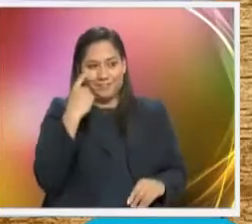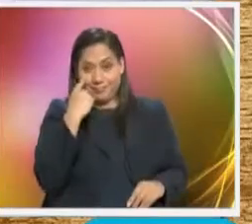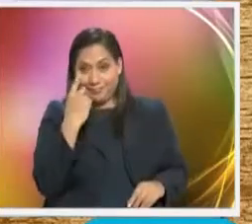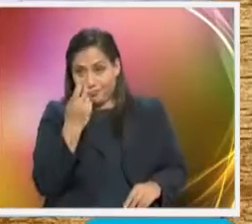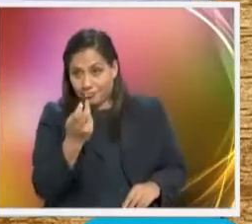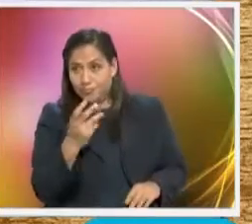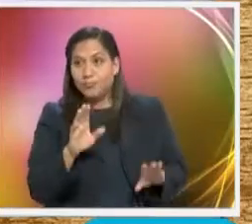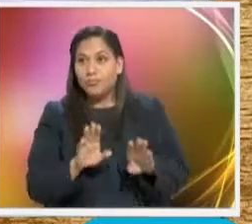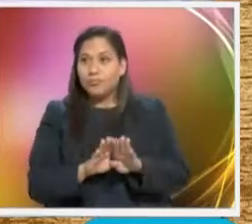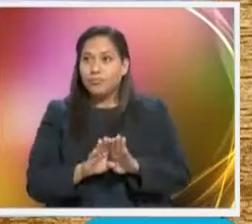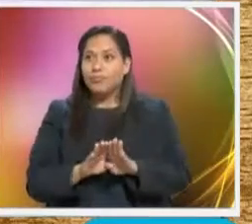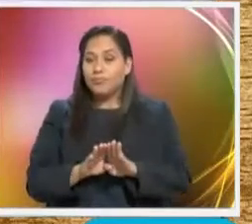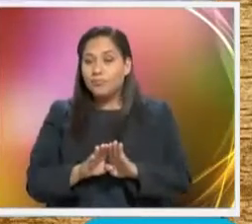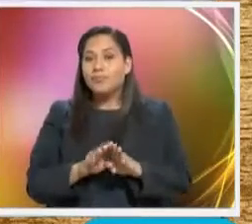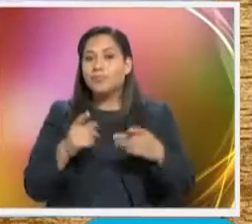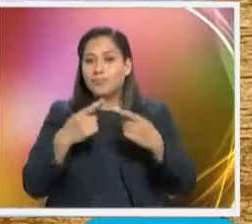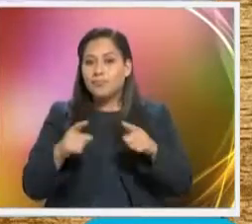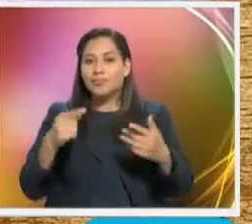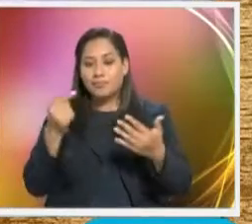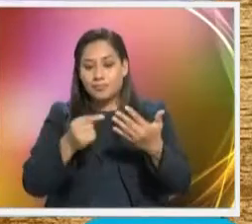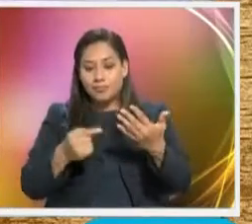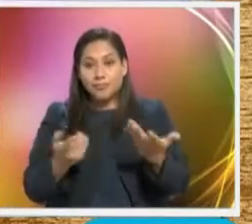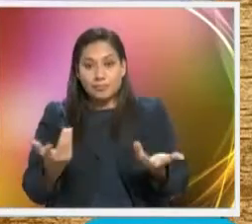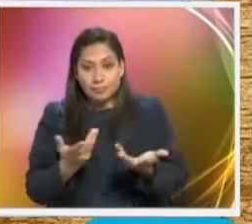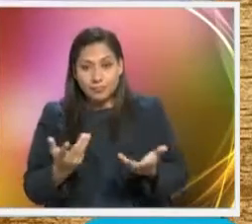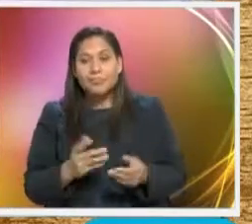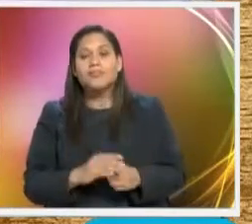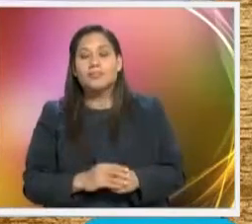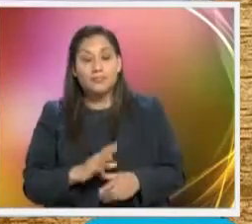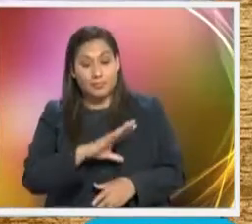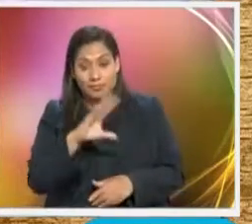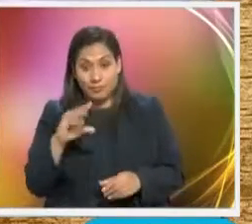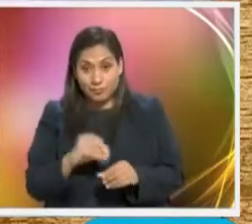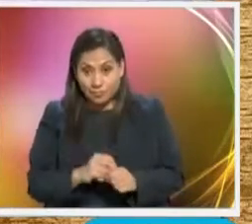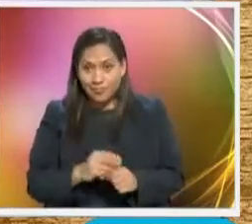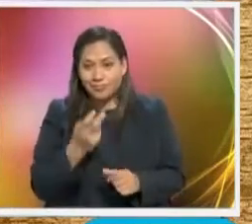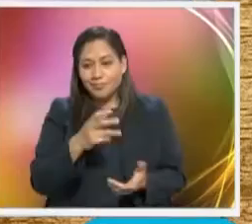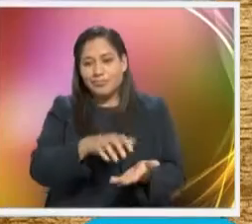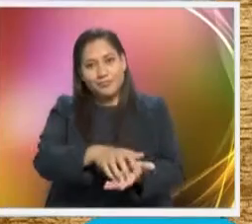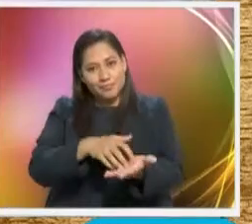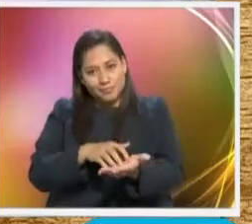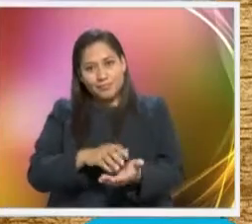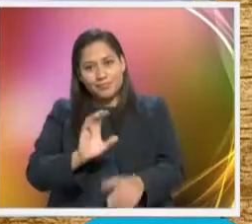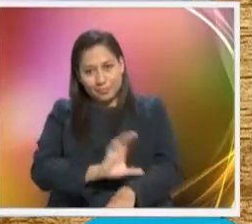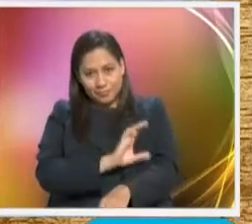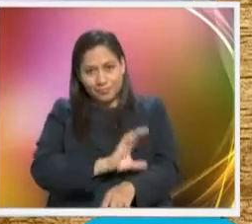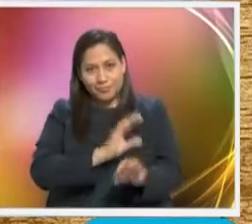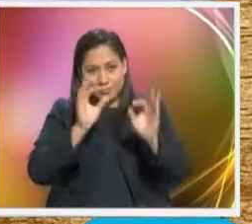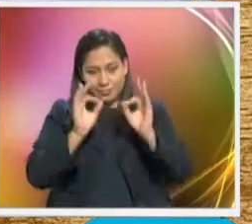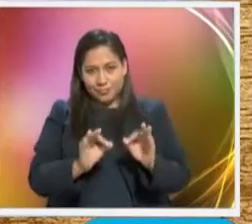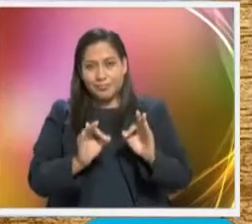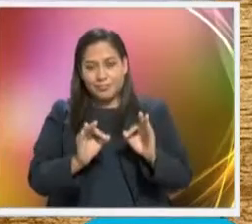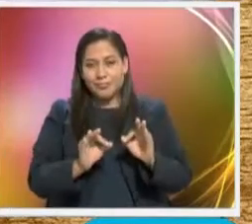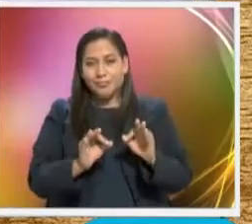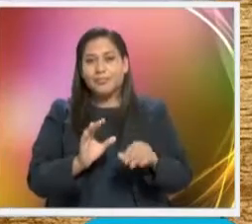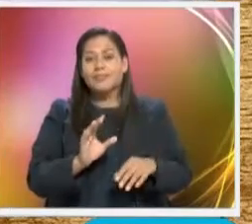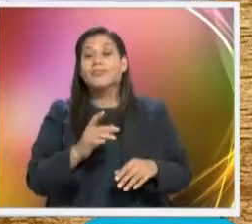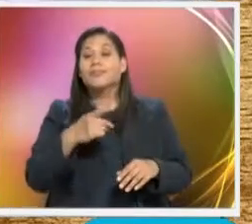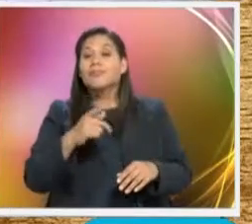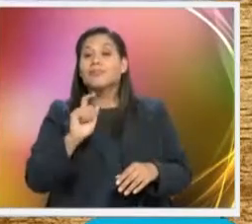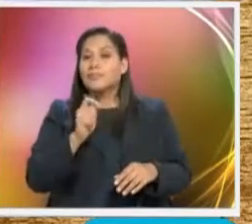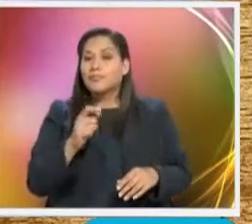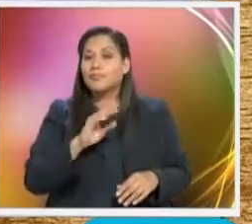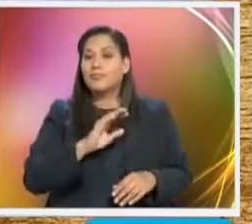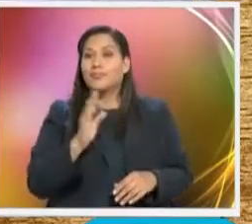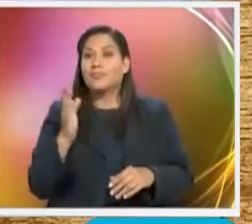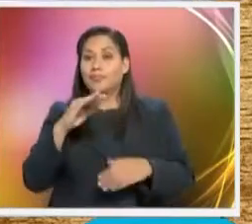estamos hablando de varias acciones que en conjunto van a representar un ahorro realmente sustantivo a la batería, Que son- al grado de que van a